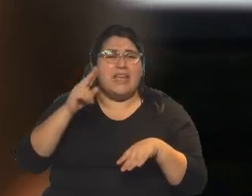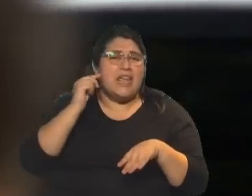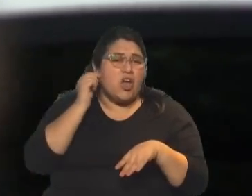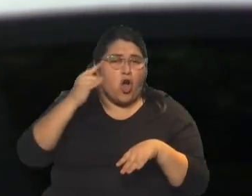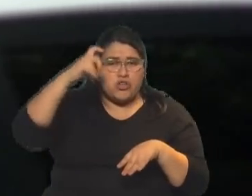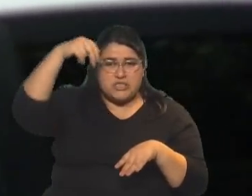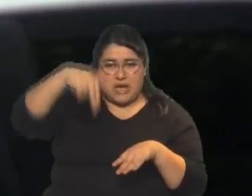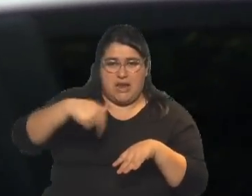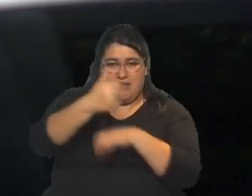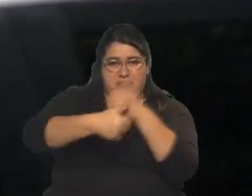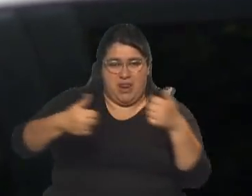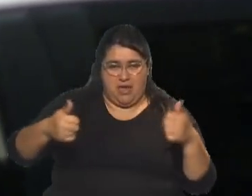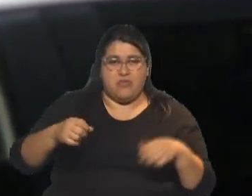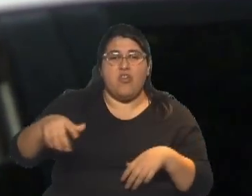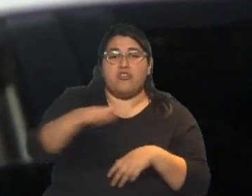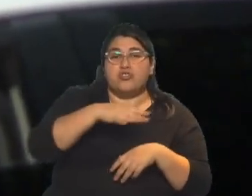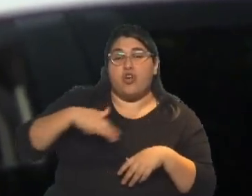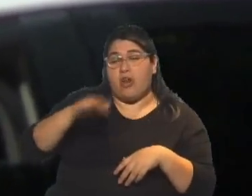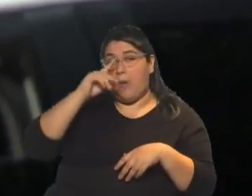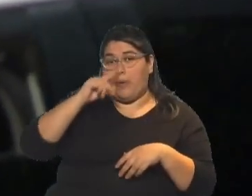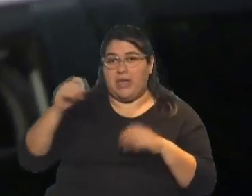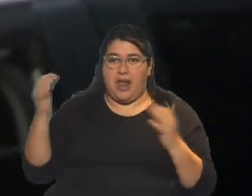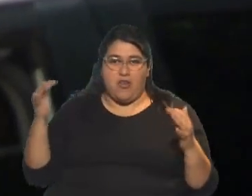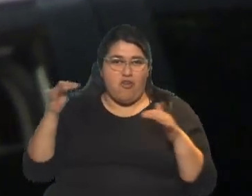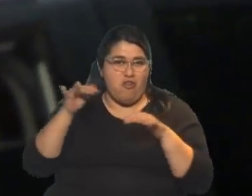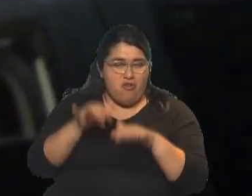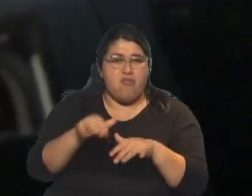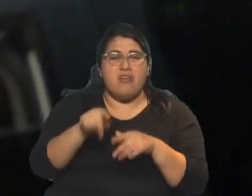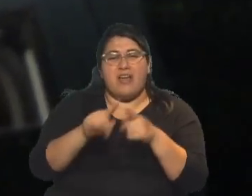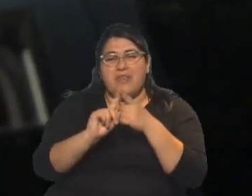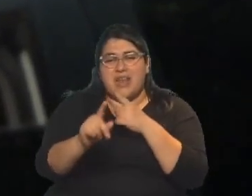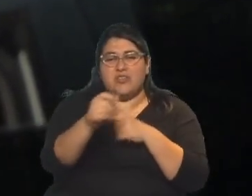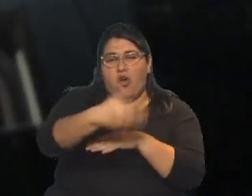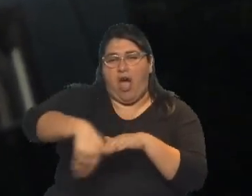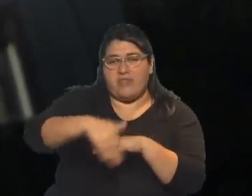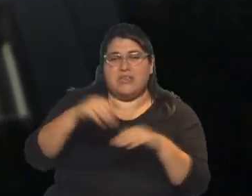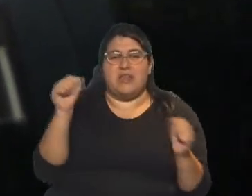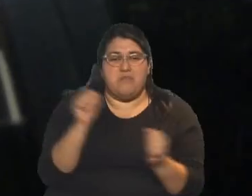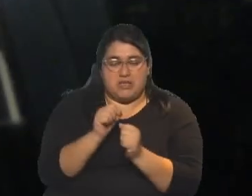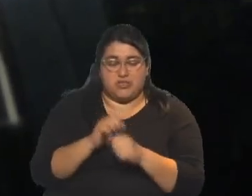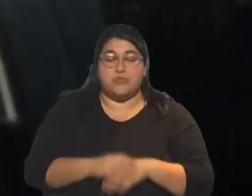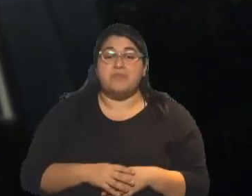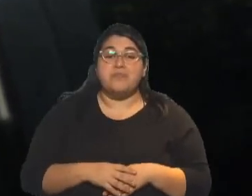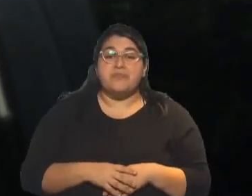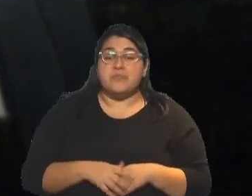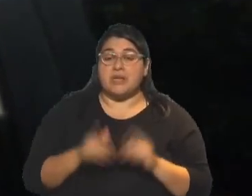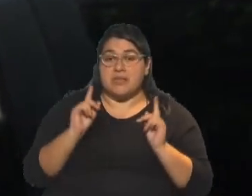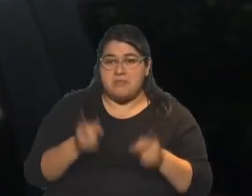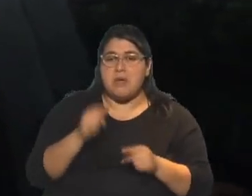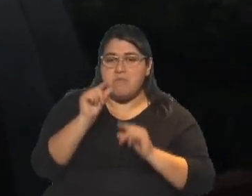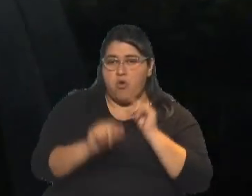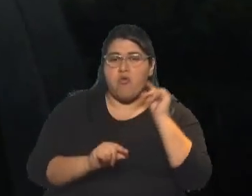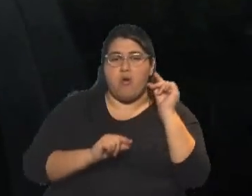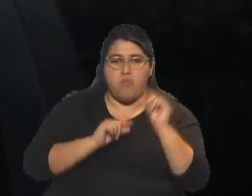desde la zona de avenida belgrano hacia la avenida de mayo mientras tanto se van esté concentrando